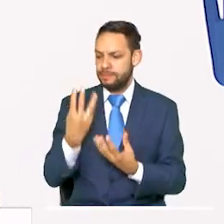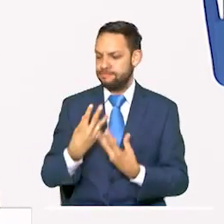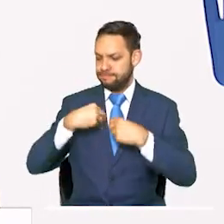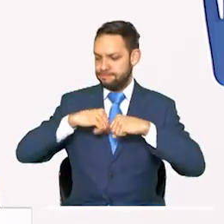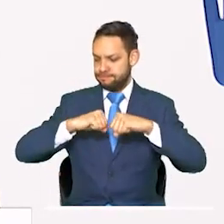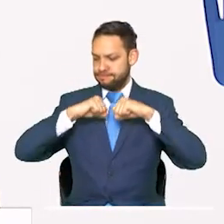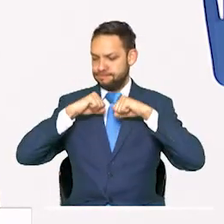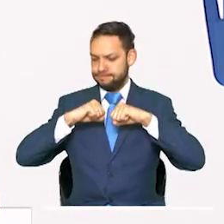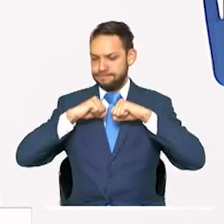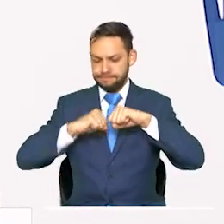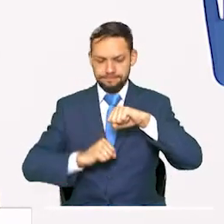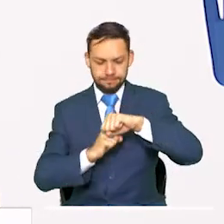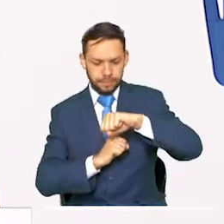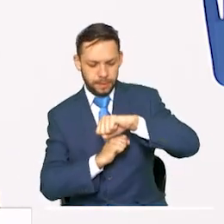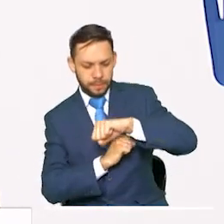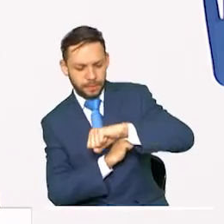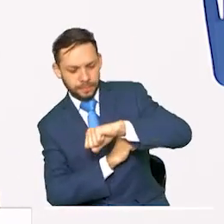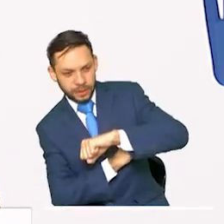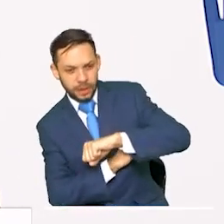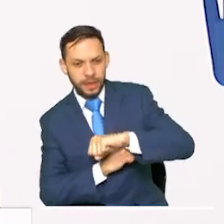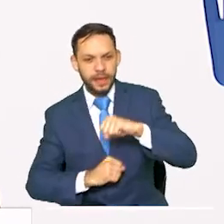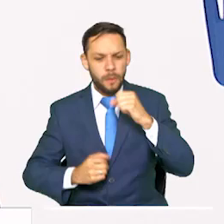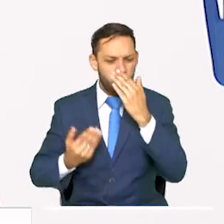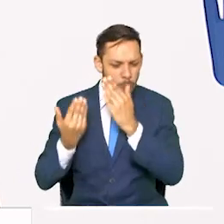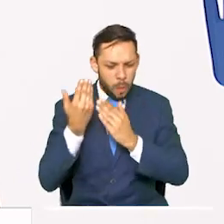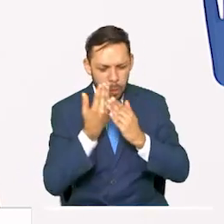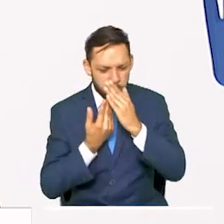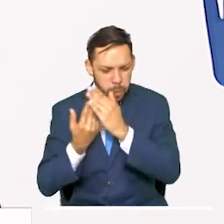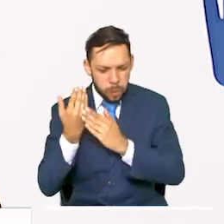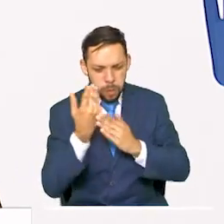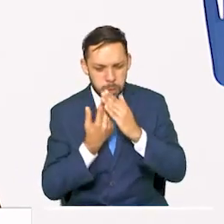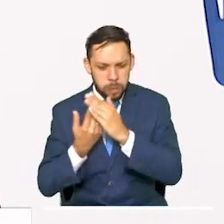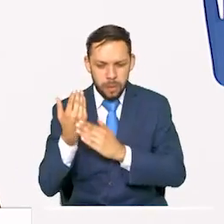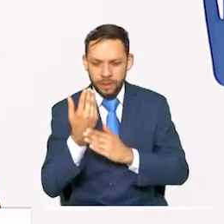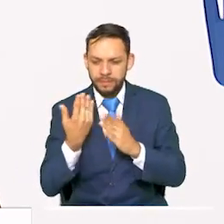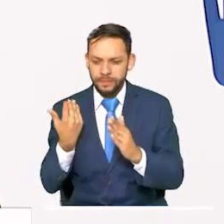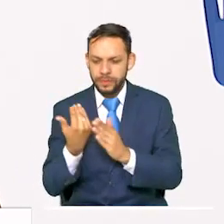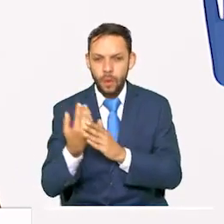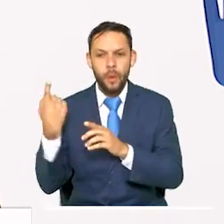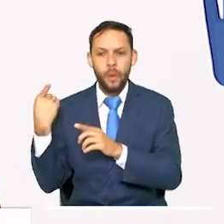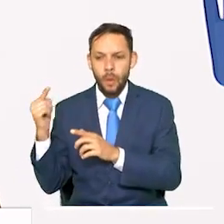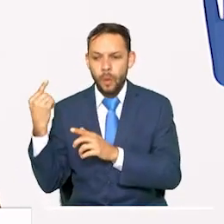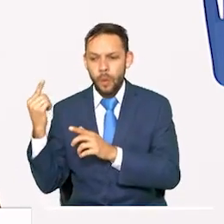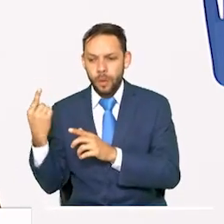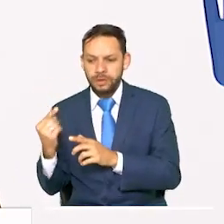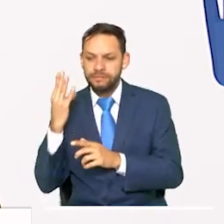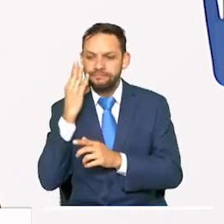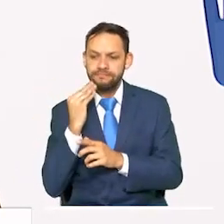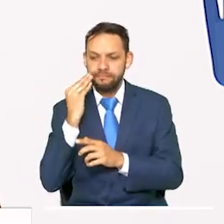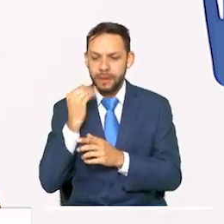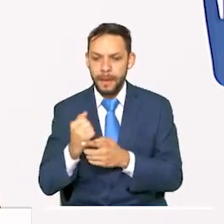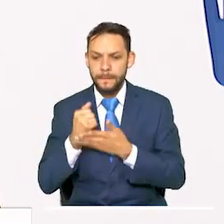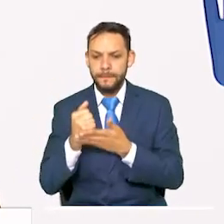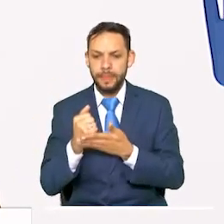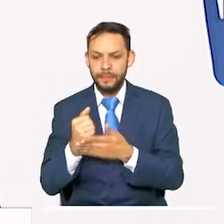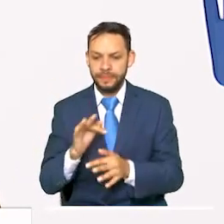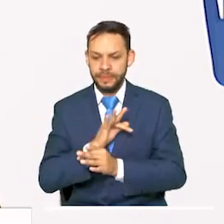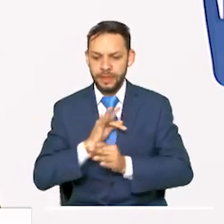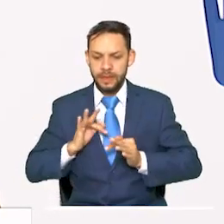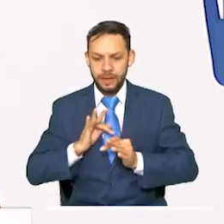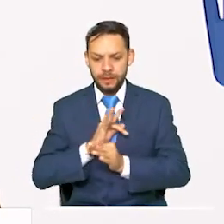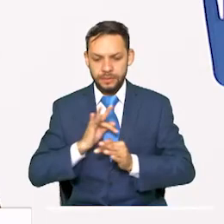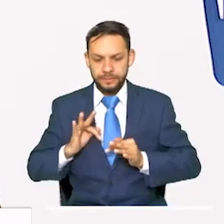poder demostrar científicamente, como lo han hecho muchos más, los poderes terapéuticos de